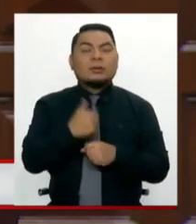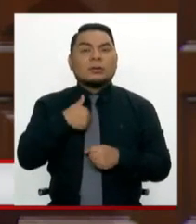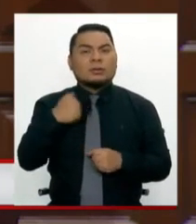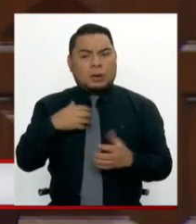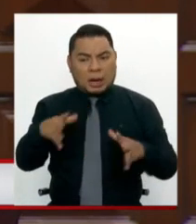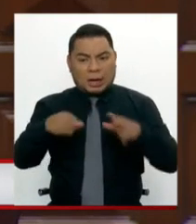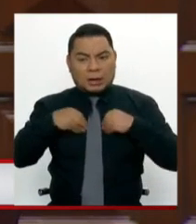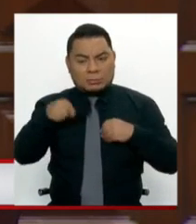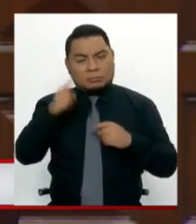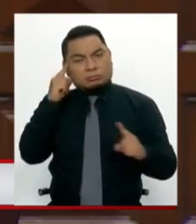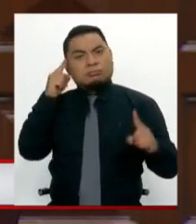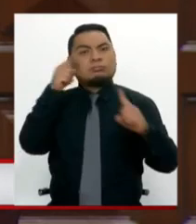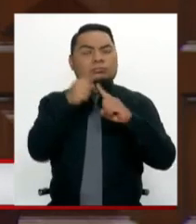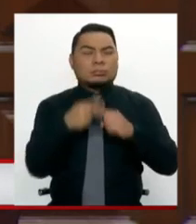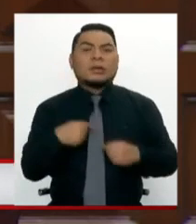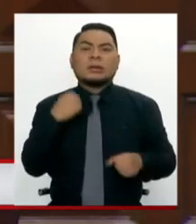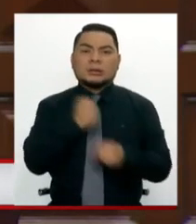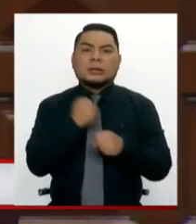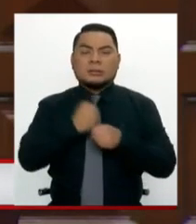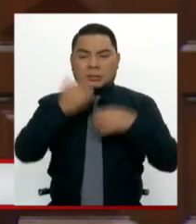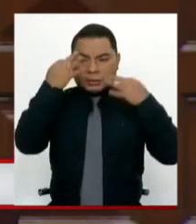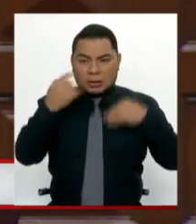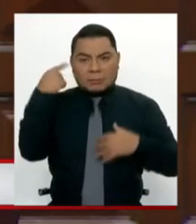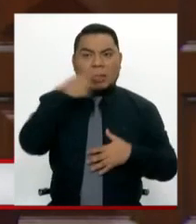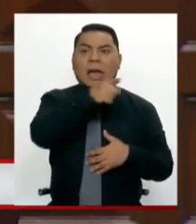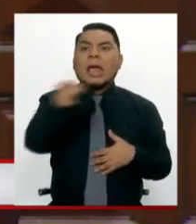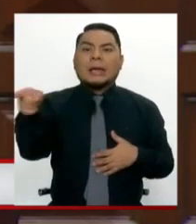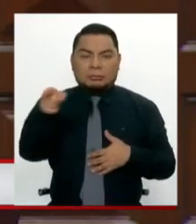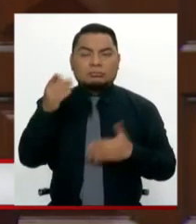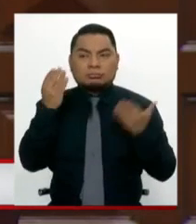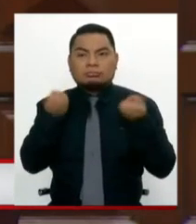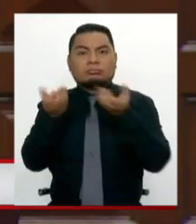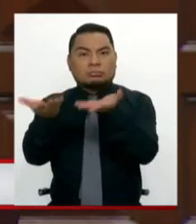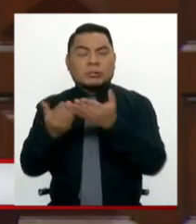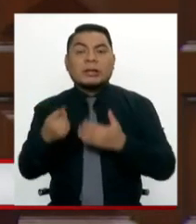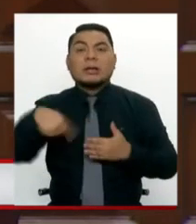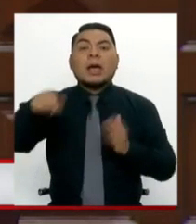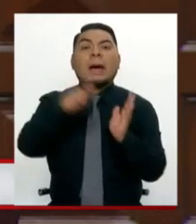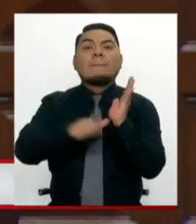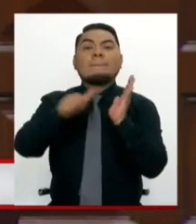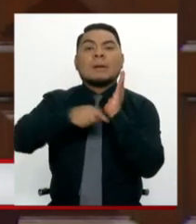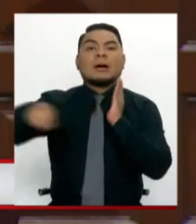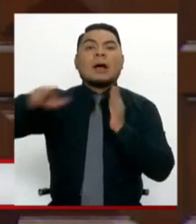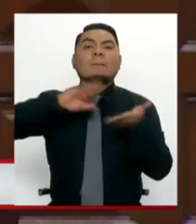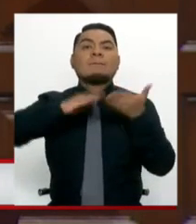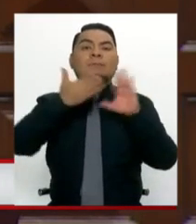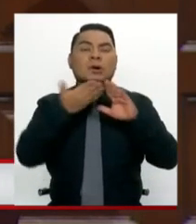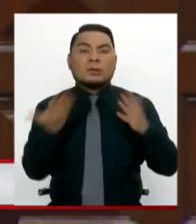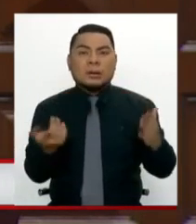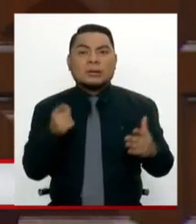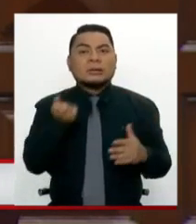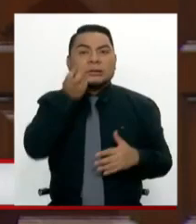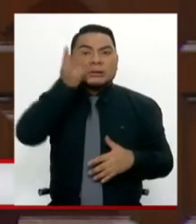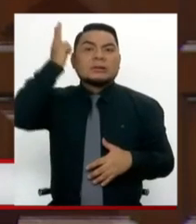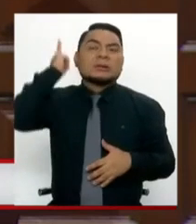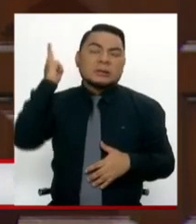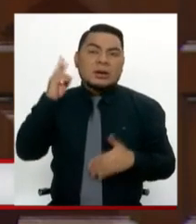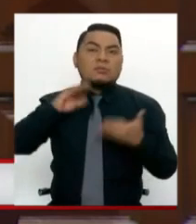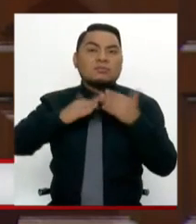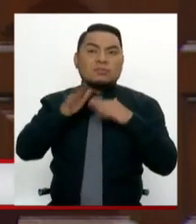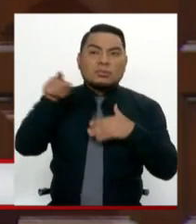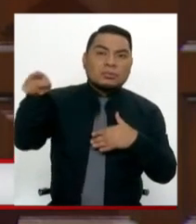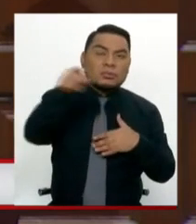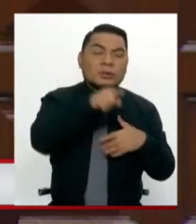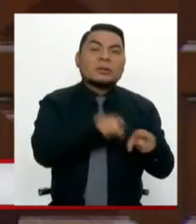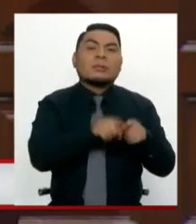este reto y trabajamos decididamente por ellos. Nuestros hermanos de los pueblos indígenas u